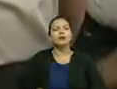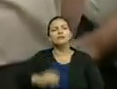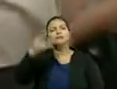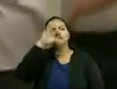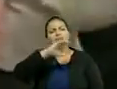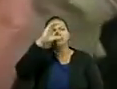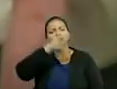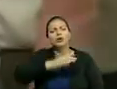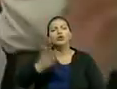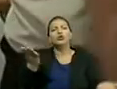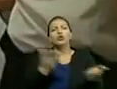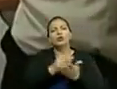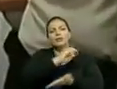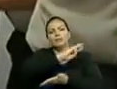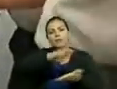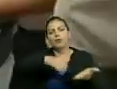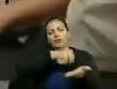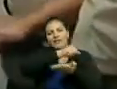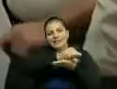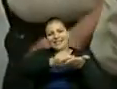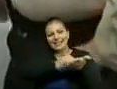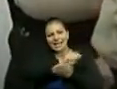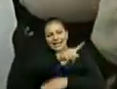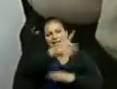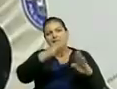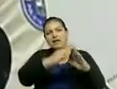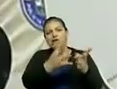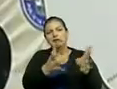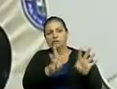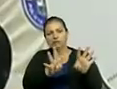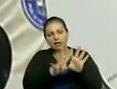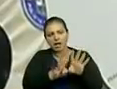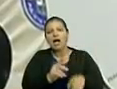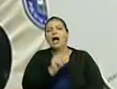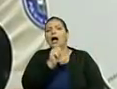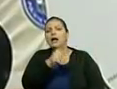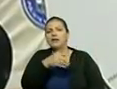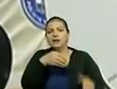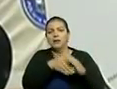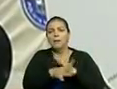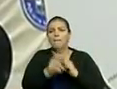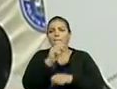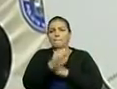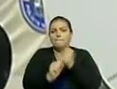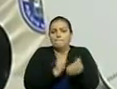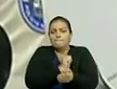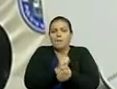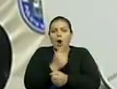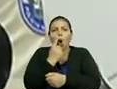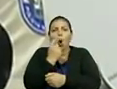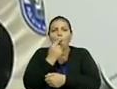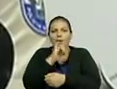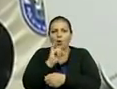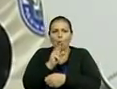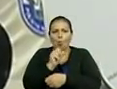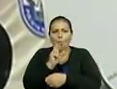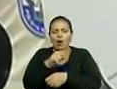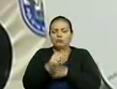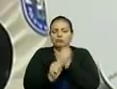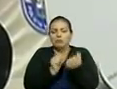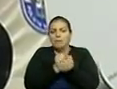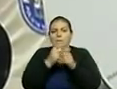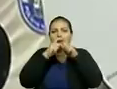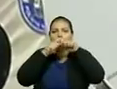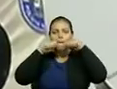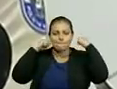solicitaban $100,000. Una de las hipótesis en verdad sí es de que alguna persona muy cercana, no